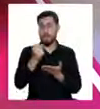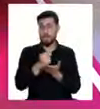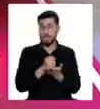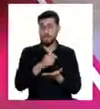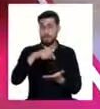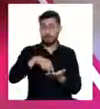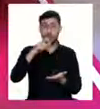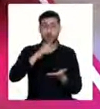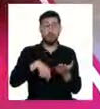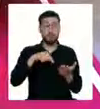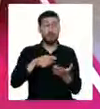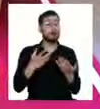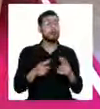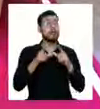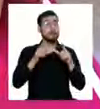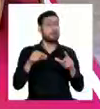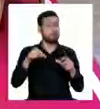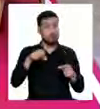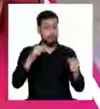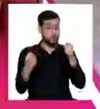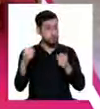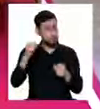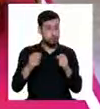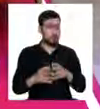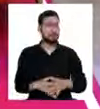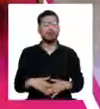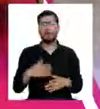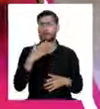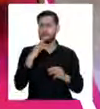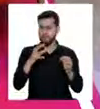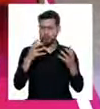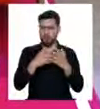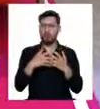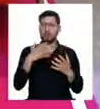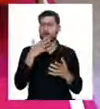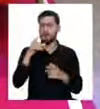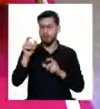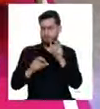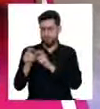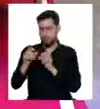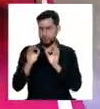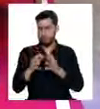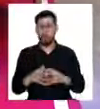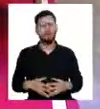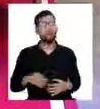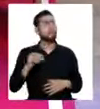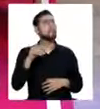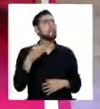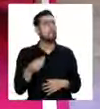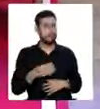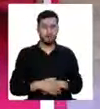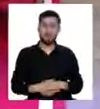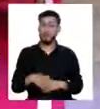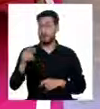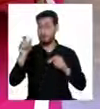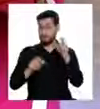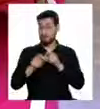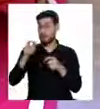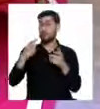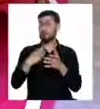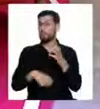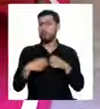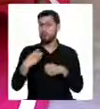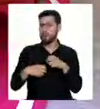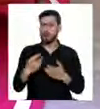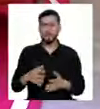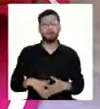para acceder a la licencia de conducir sea amigable al ciudadano. Ajá. ¿Por qué? Porque uno de los problemas principales es que